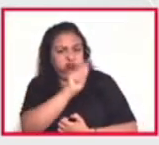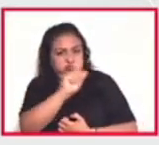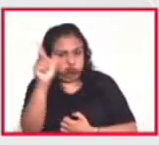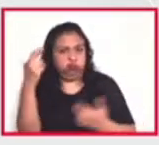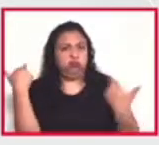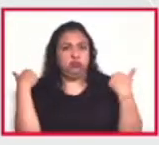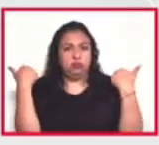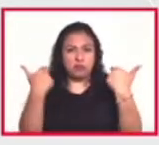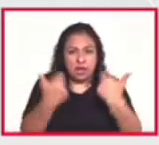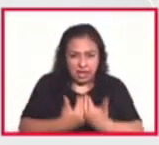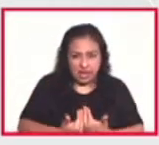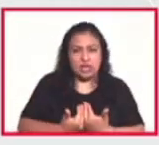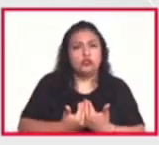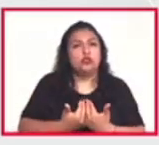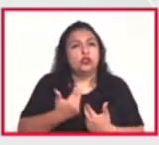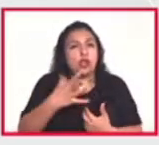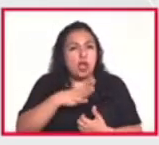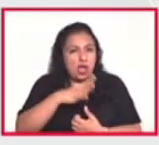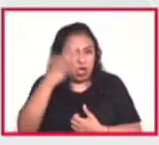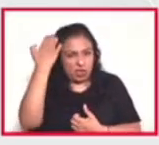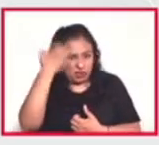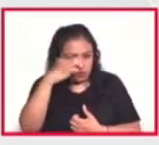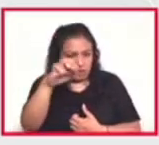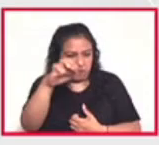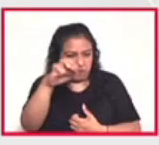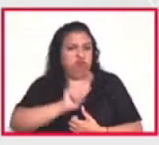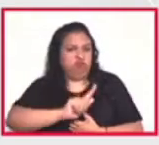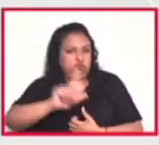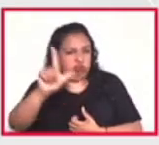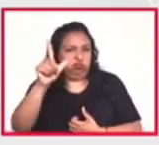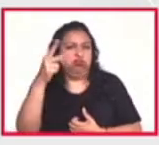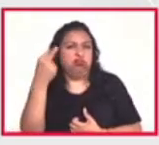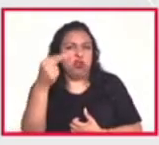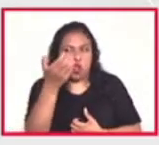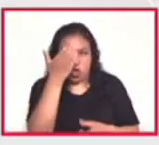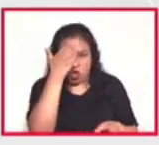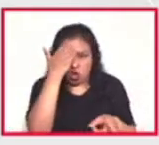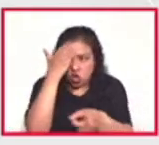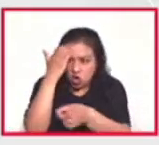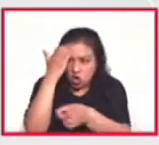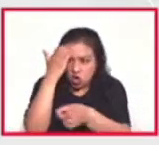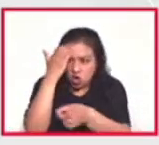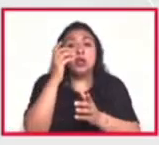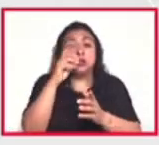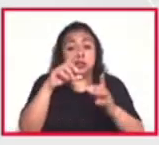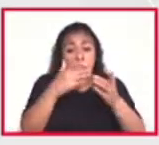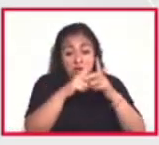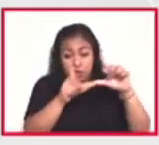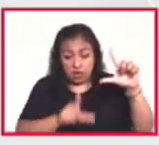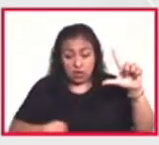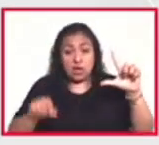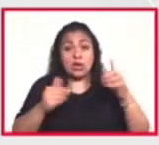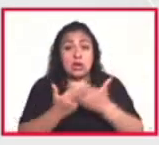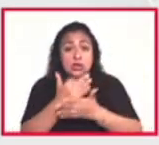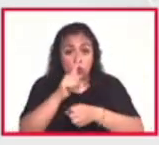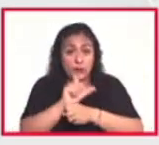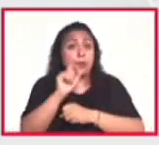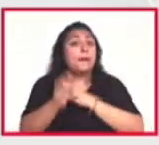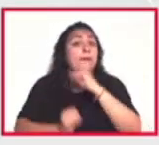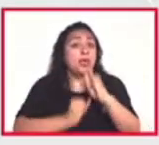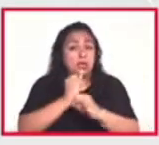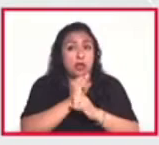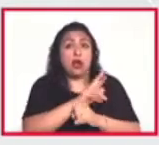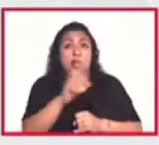maestros con gran nombre, que son reconocidos no solamente a nivel nacional, sino también internacional. De acuerdo a